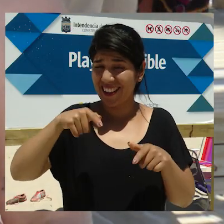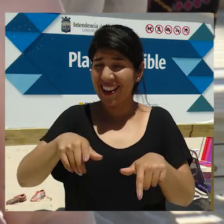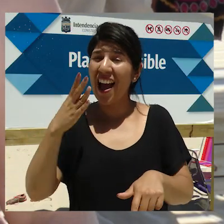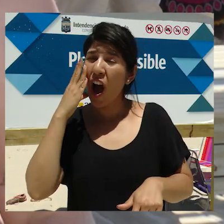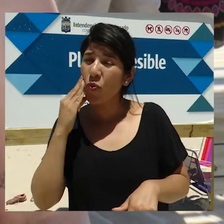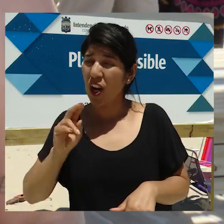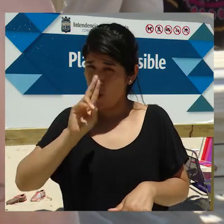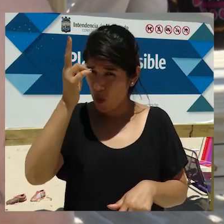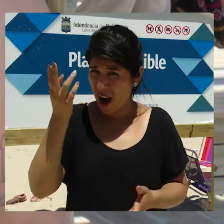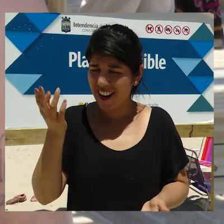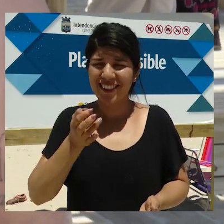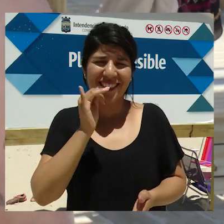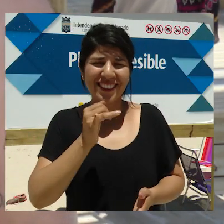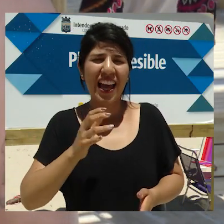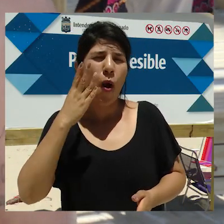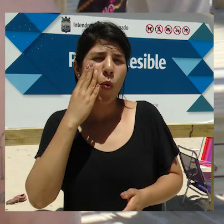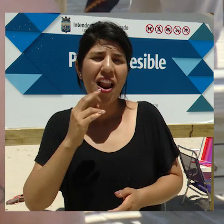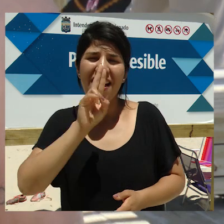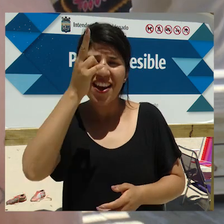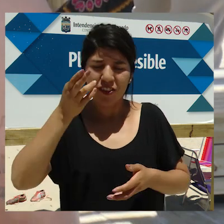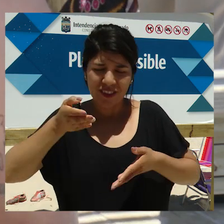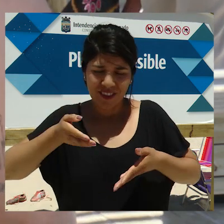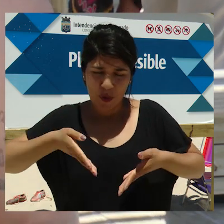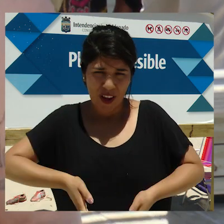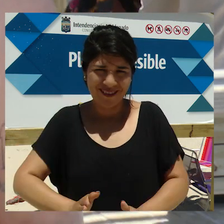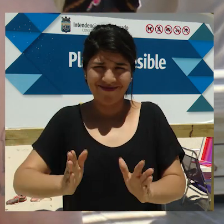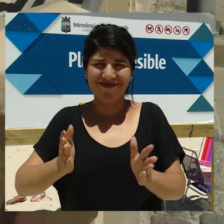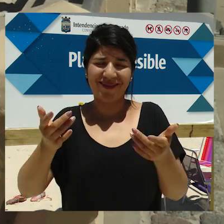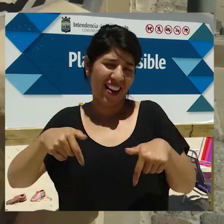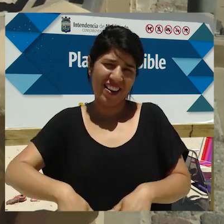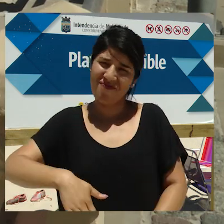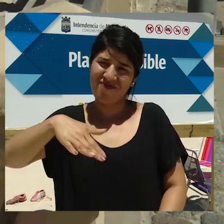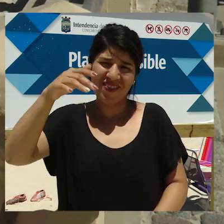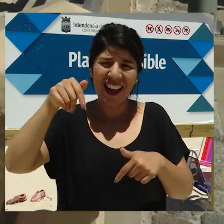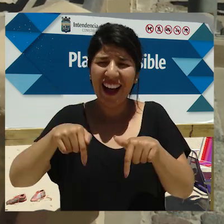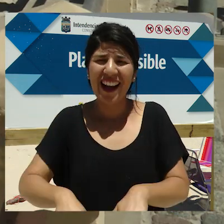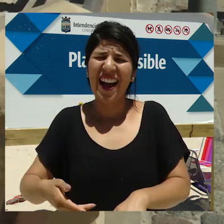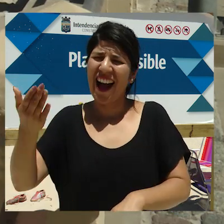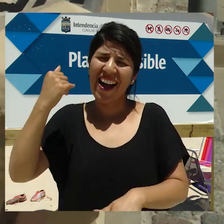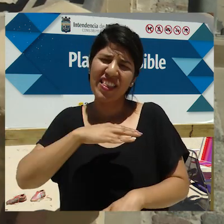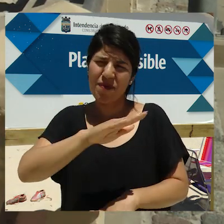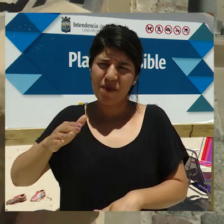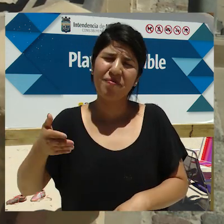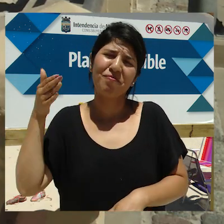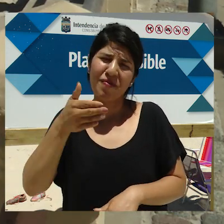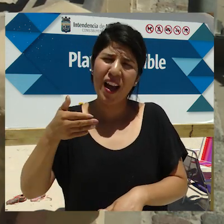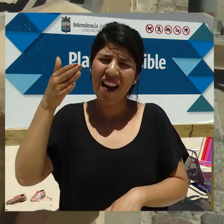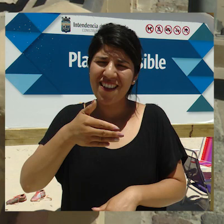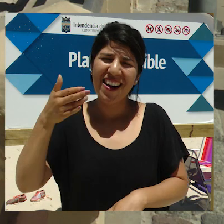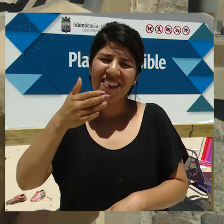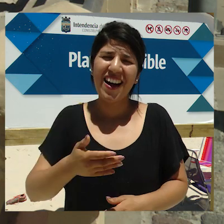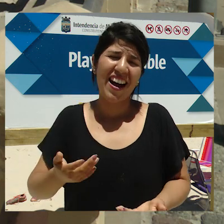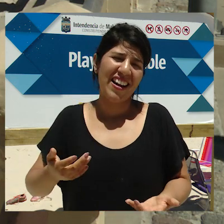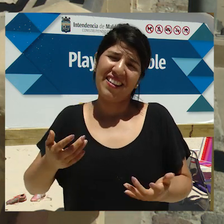la abuela es uruguaya. Claro, ella nació acá, se crió acá y bueno, venía al mar desde chica y demás. Y bueno, todas las veces que